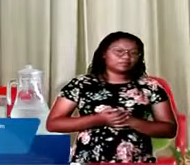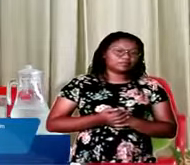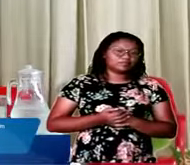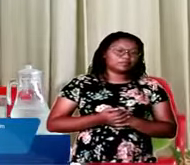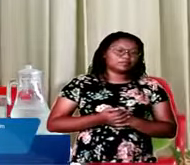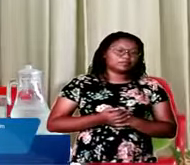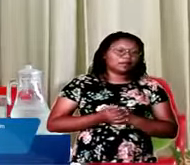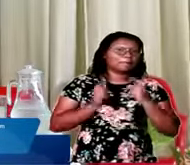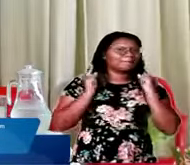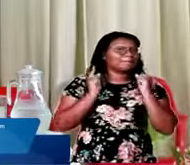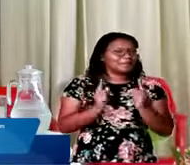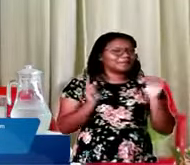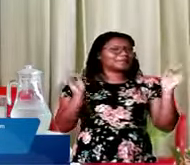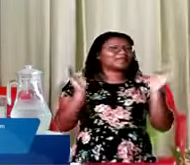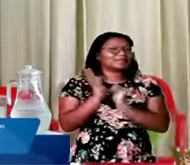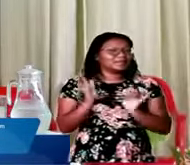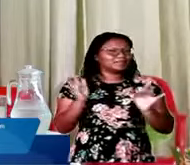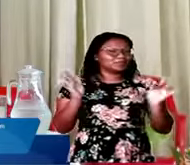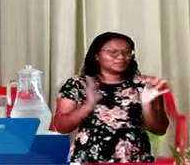el Señor,